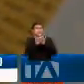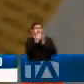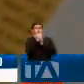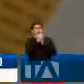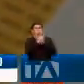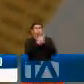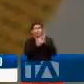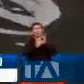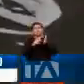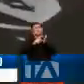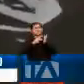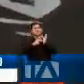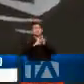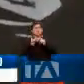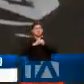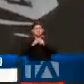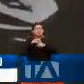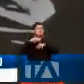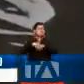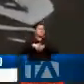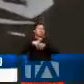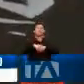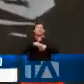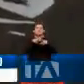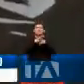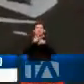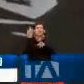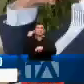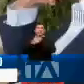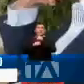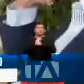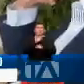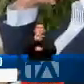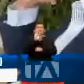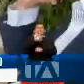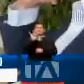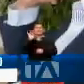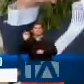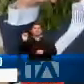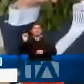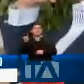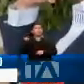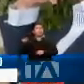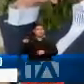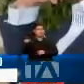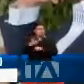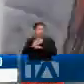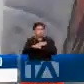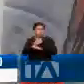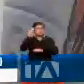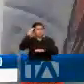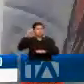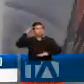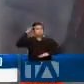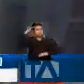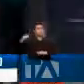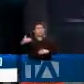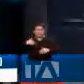Bloc, una táctica de manifestaciones con origen en los 80. Son grupos de manifestantes con preparación militar y